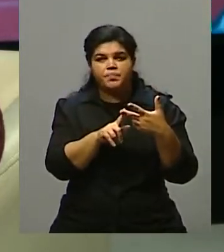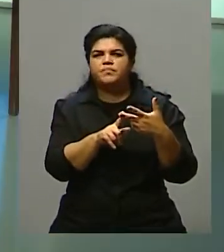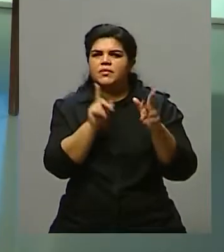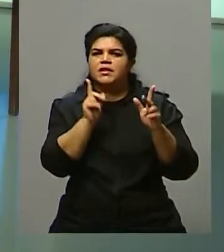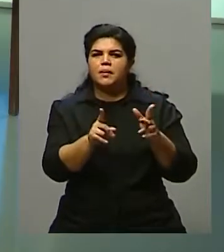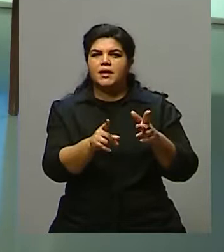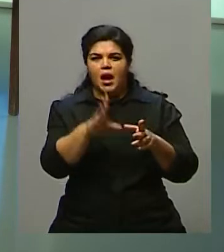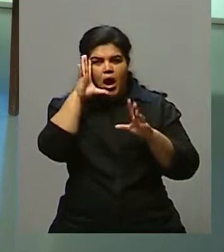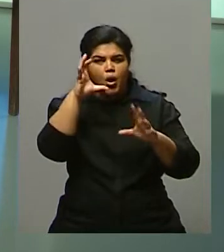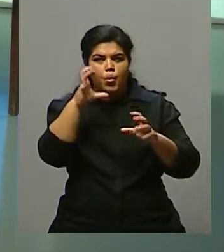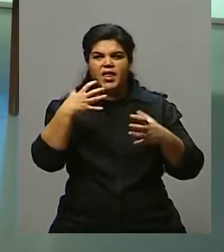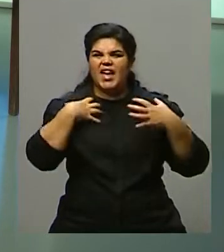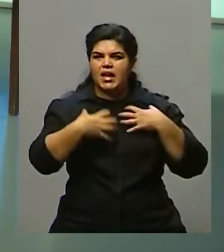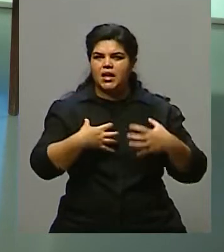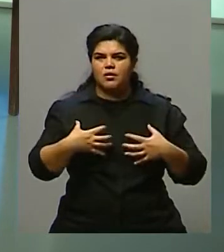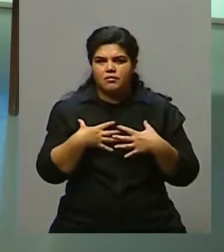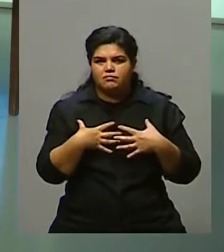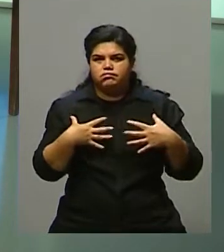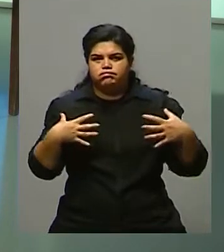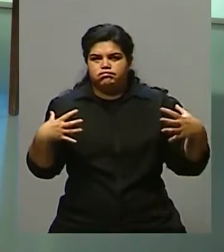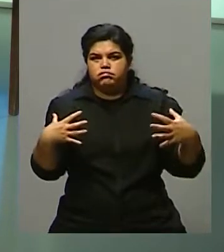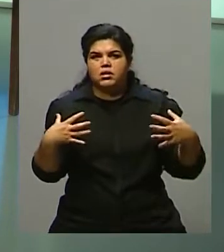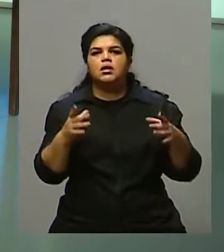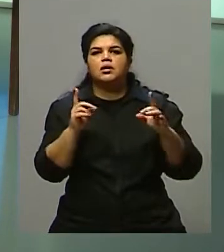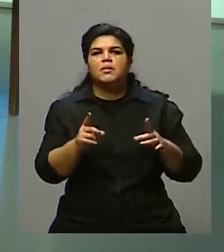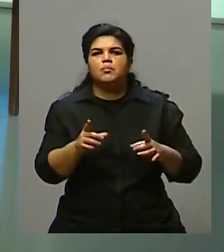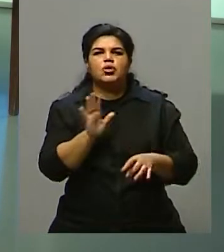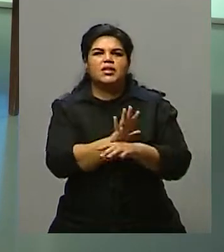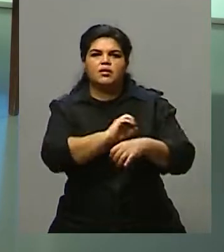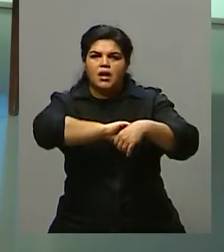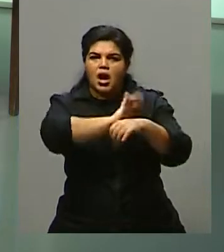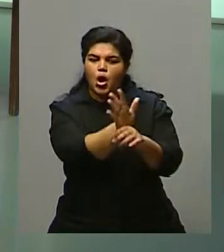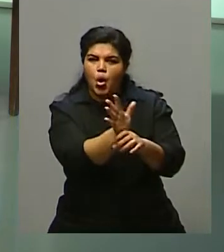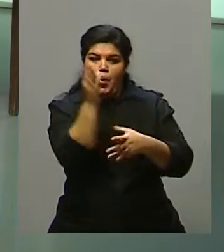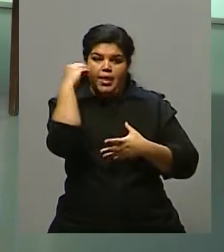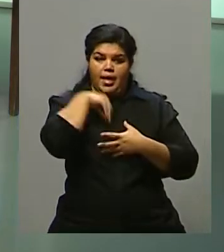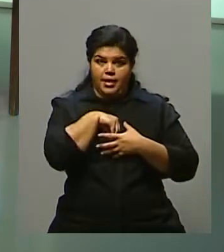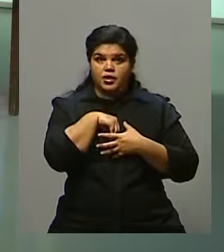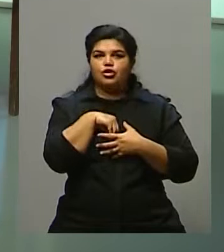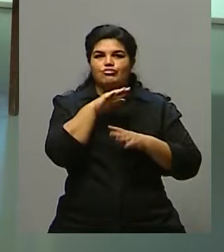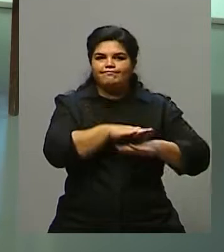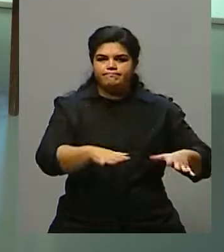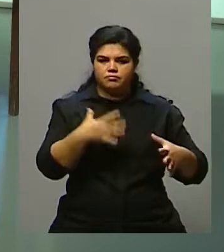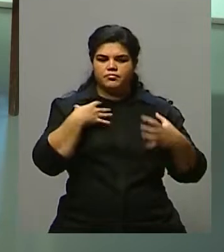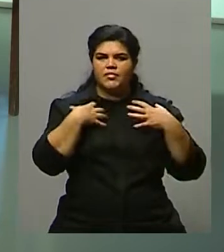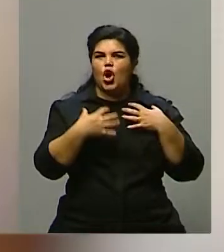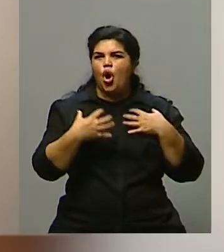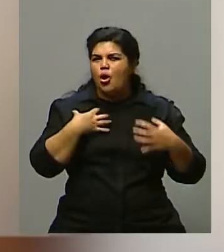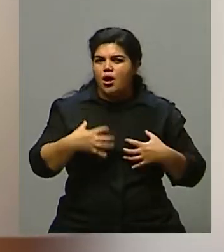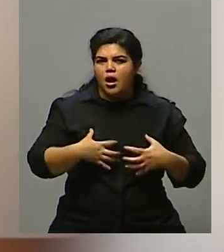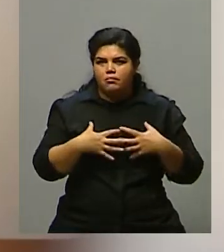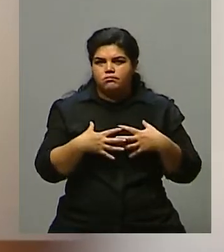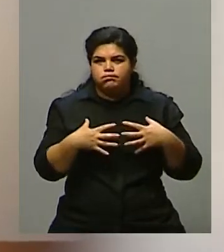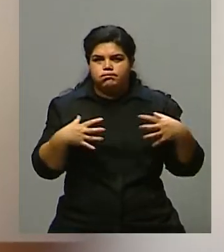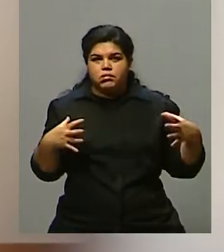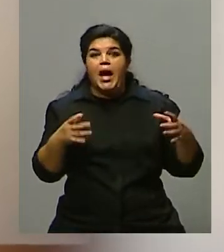inflamatorio multisistémico o el MIS-C asociado a COVID o relacionado al COVID, que en realidad nosotros lo